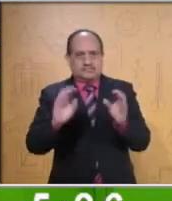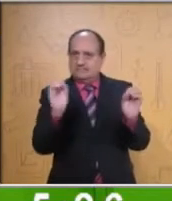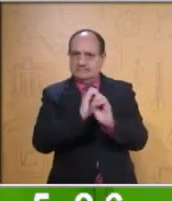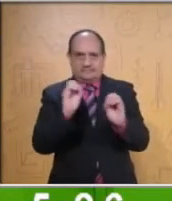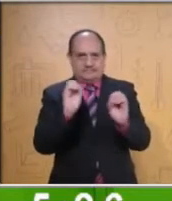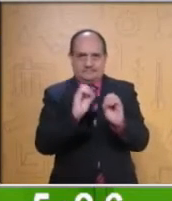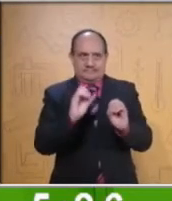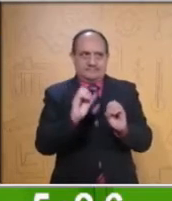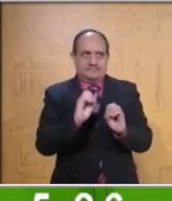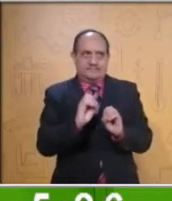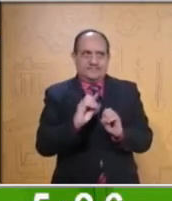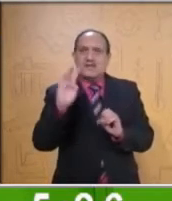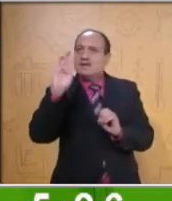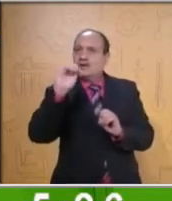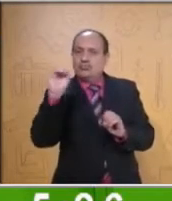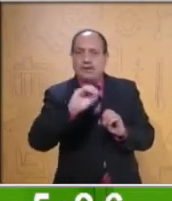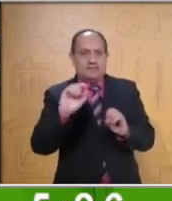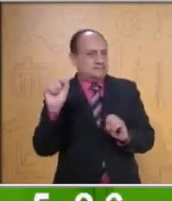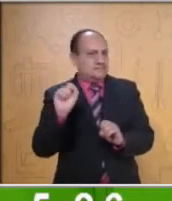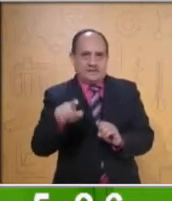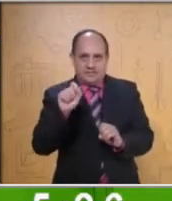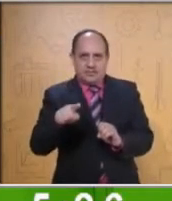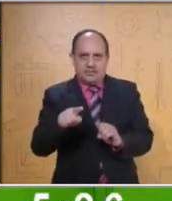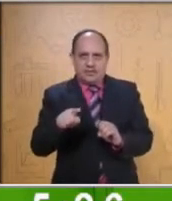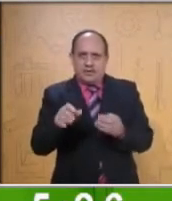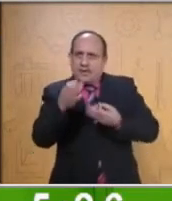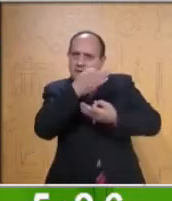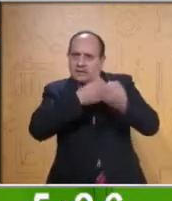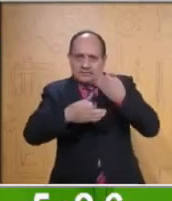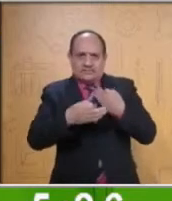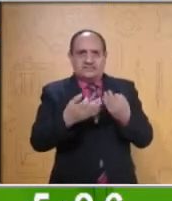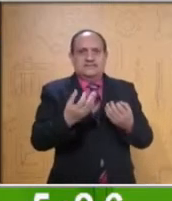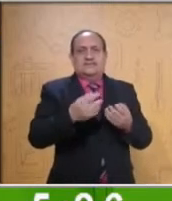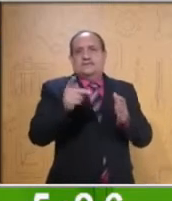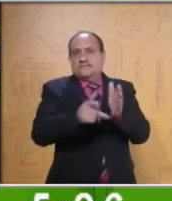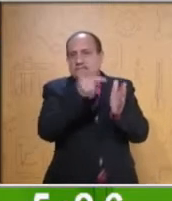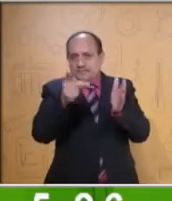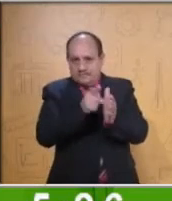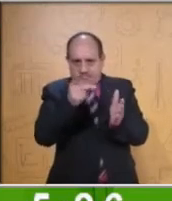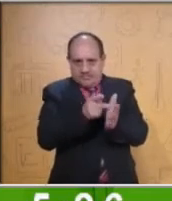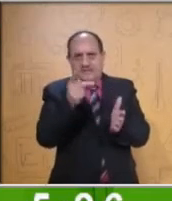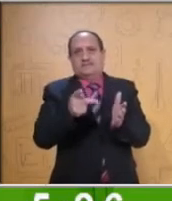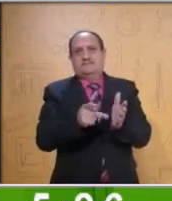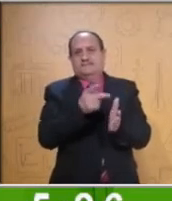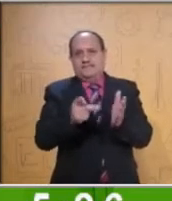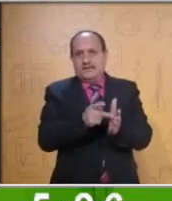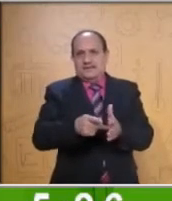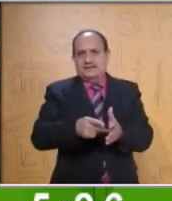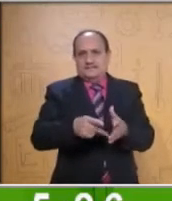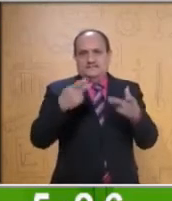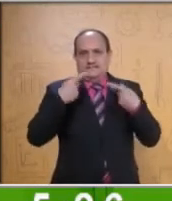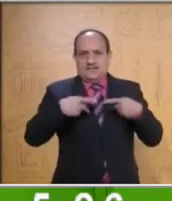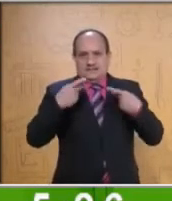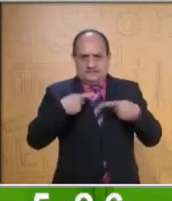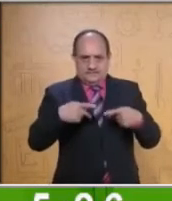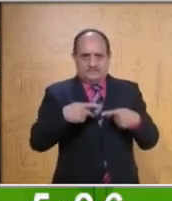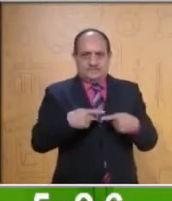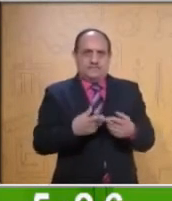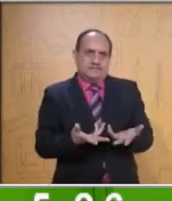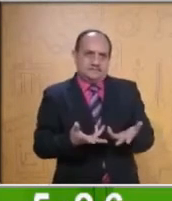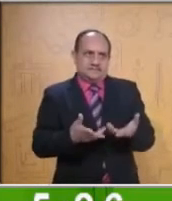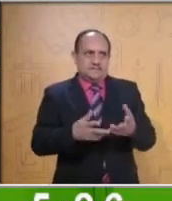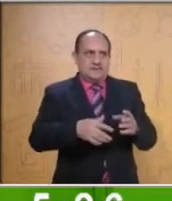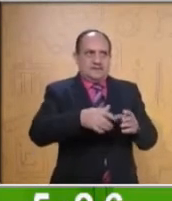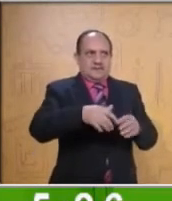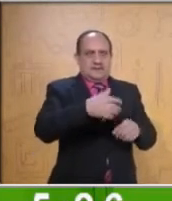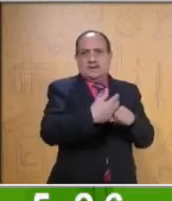aparece y no aparece el 9. Todos los demás están ahí las veces, la frecuencia con la que apareció. Tenemos